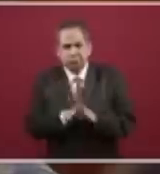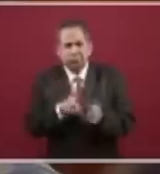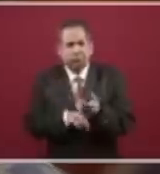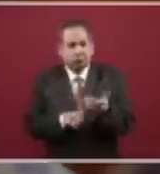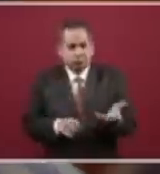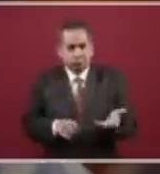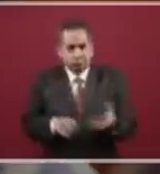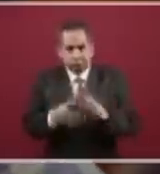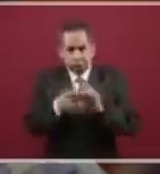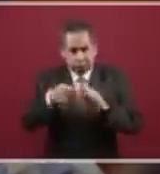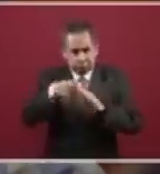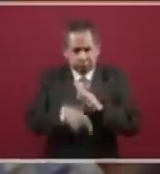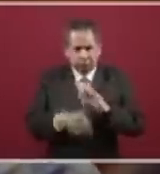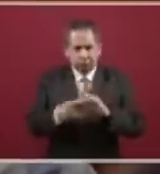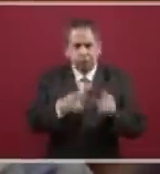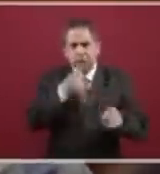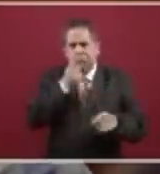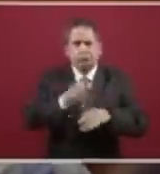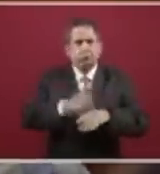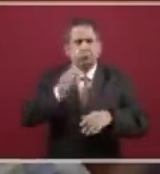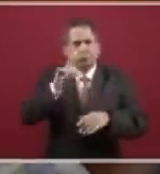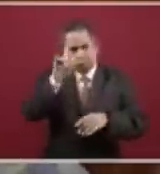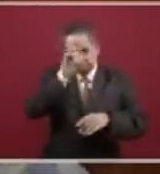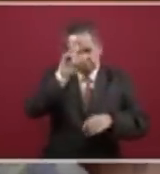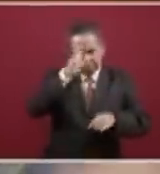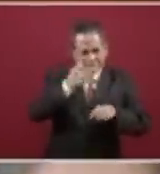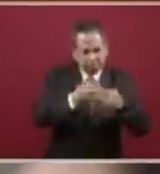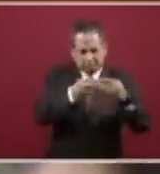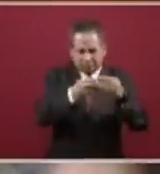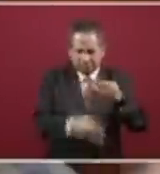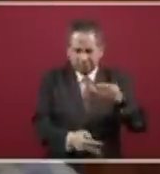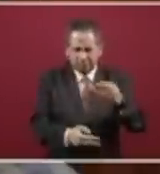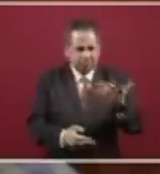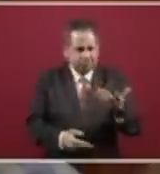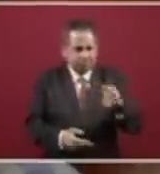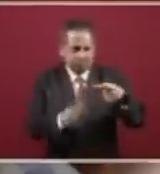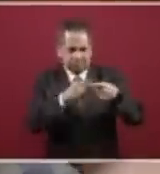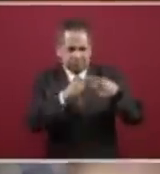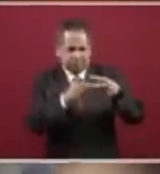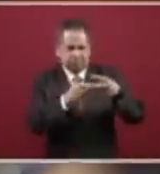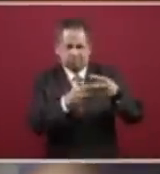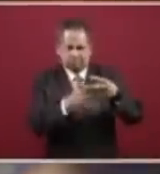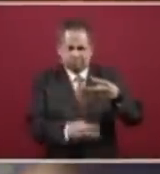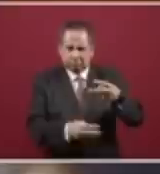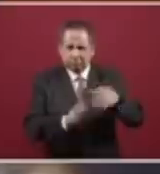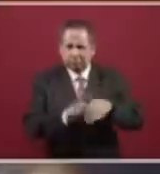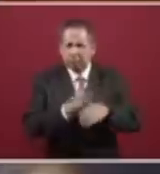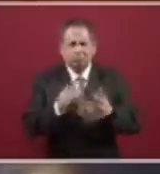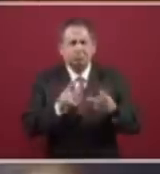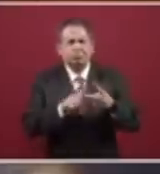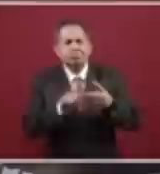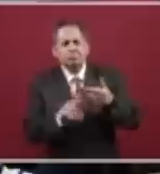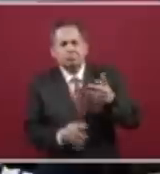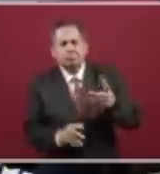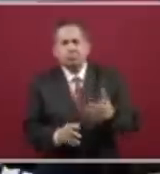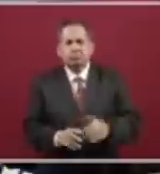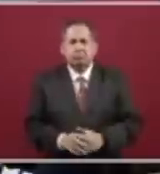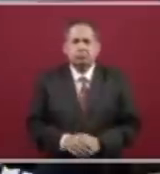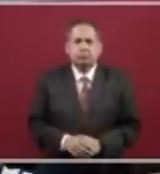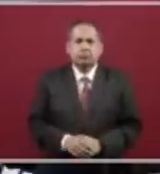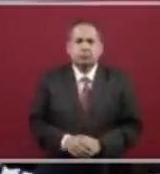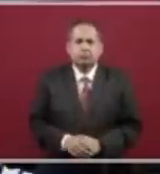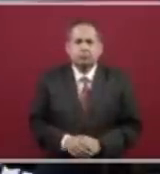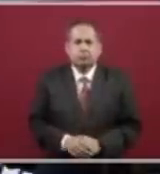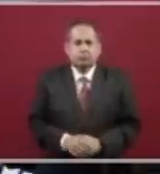si hay que abundar y además dijo que había más asesores que ellos solamente encabezaban analizar quiénes son pues